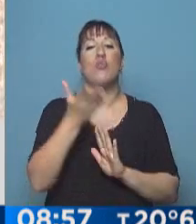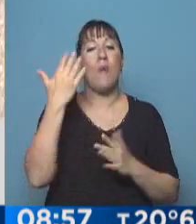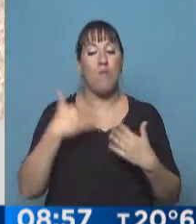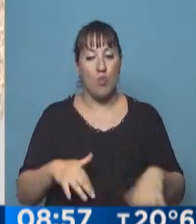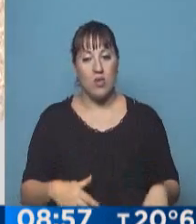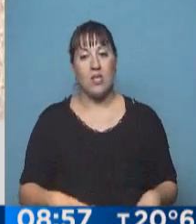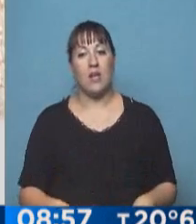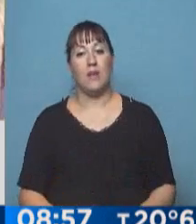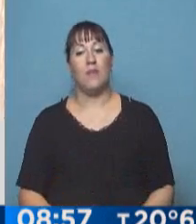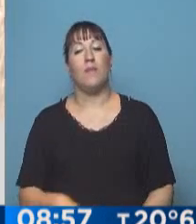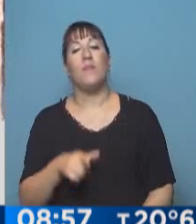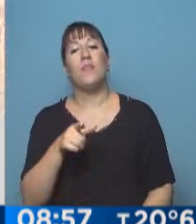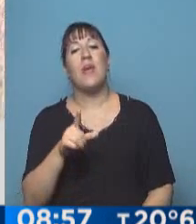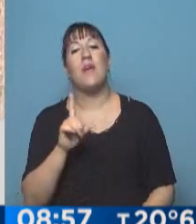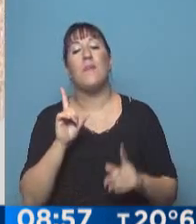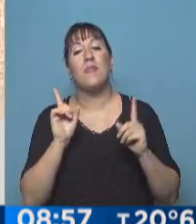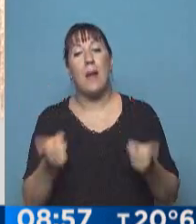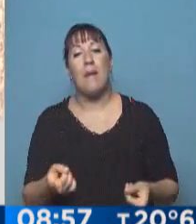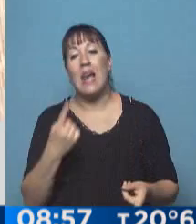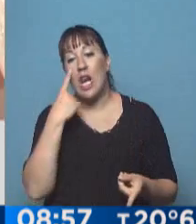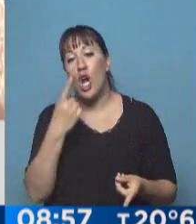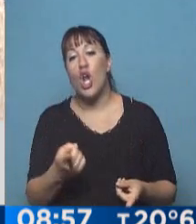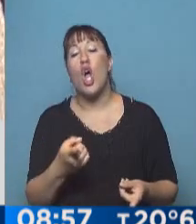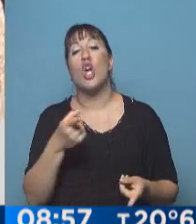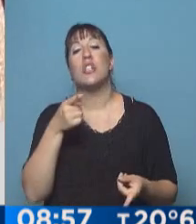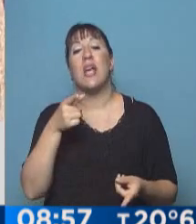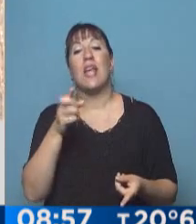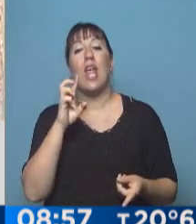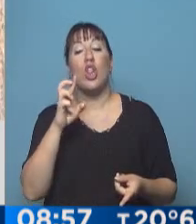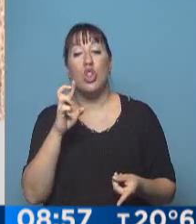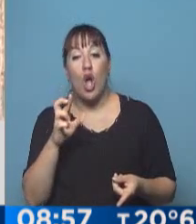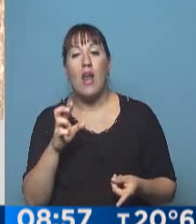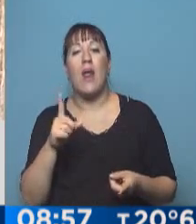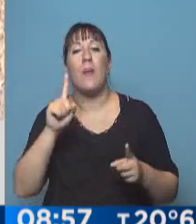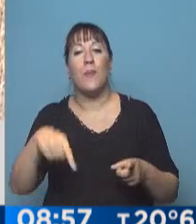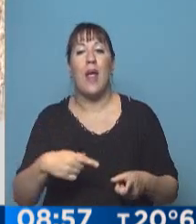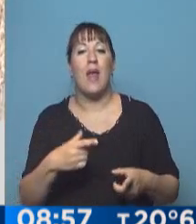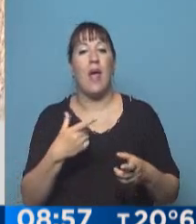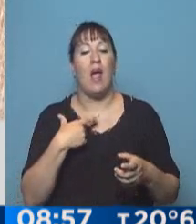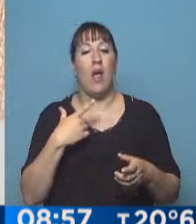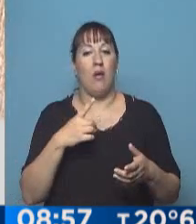cambio flotante, pero a la vez reconoce que eso va a tener un impacto directo en el salario.